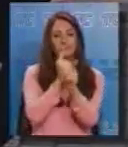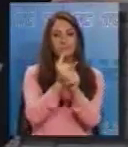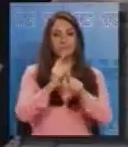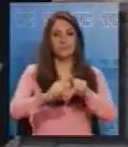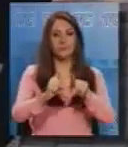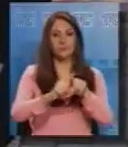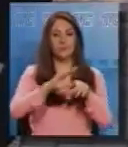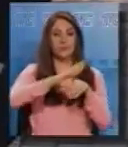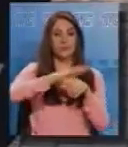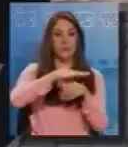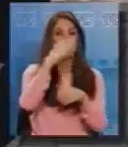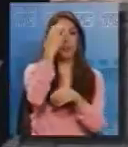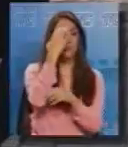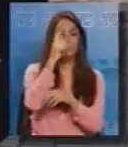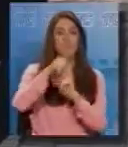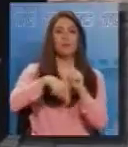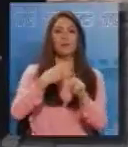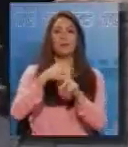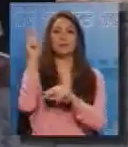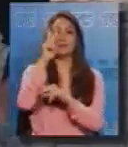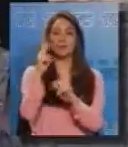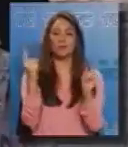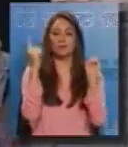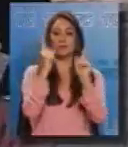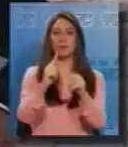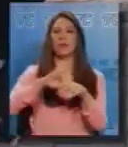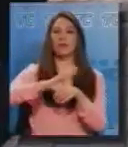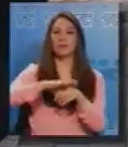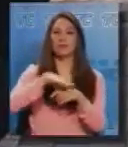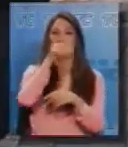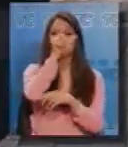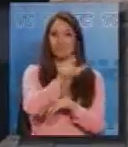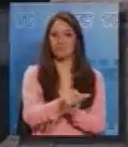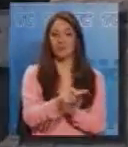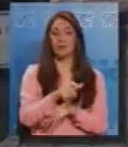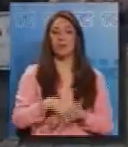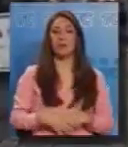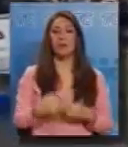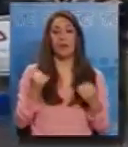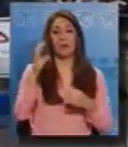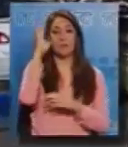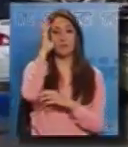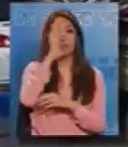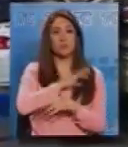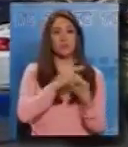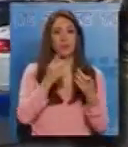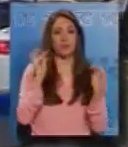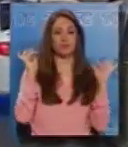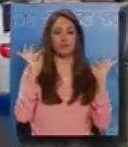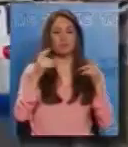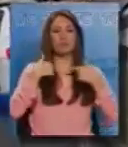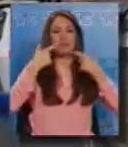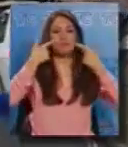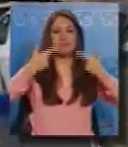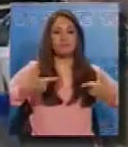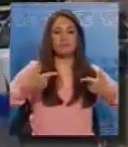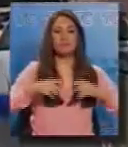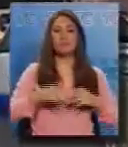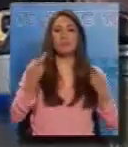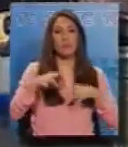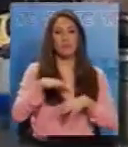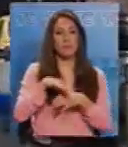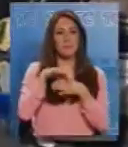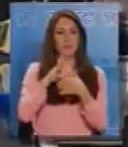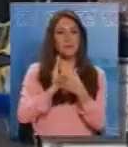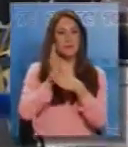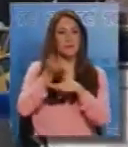entre las cancilleres de Colombia y Venezuela. Se observa también ya presencia de policías acá en el centro histórico de la capital. Nosotros vamos a estar pendientes de